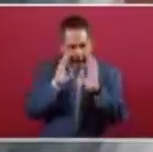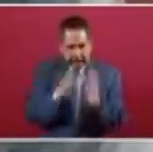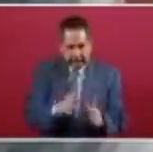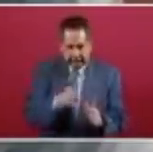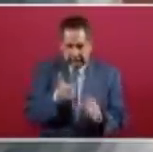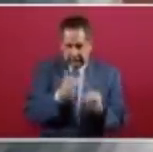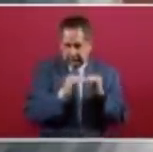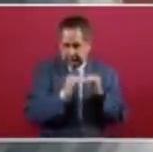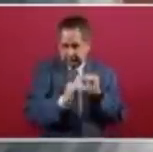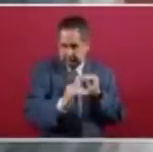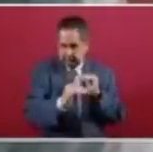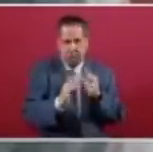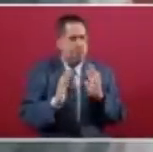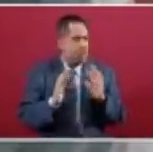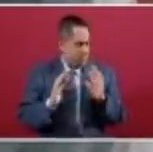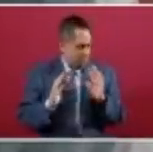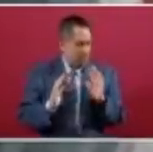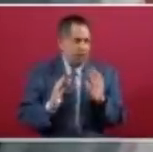lo que